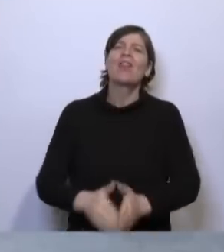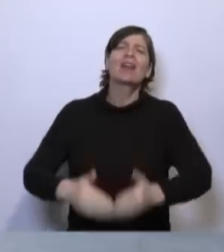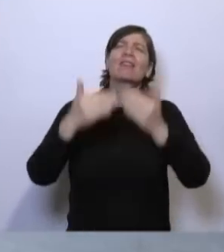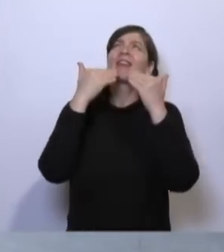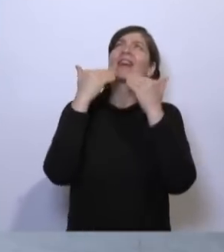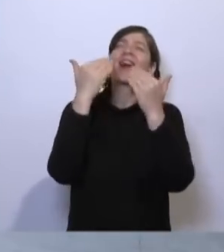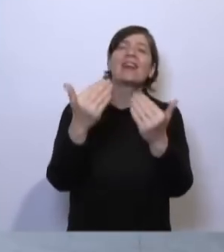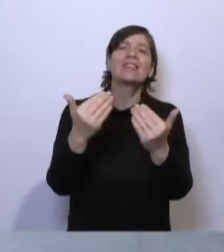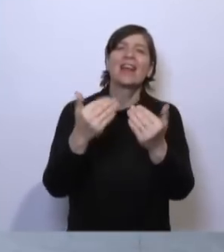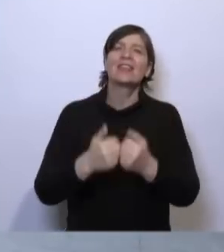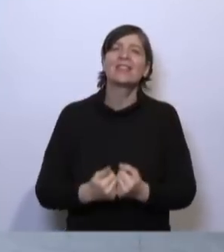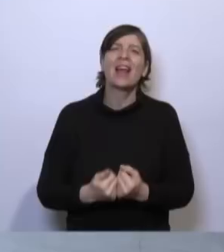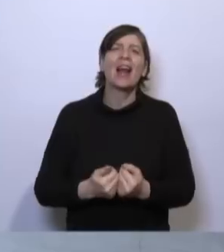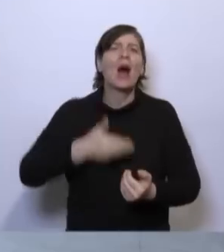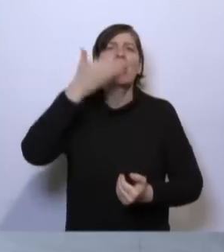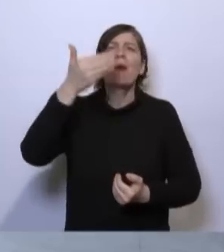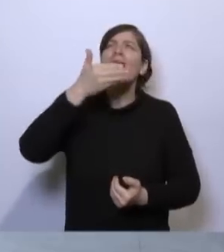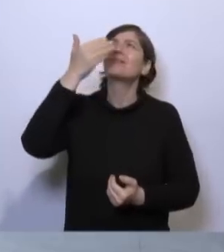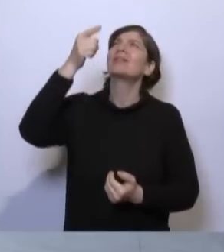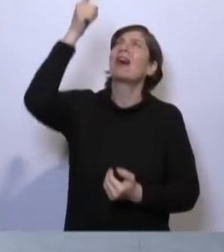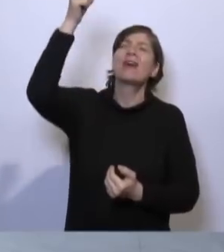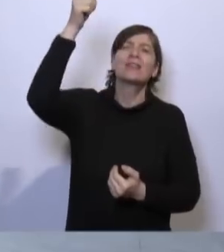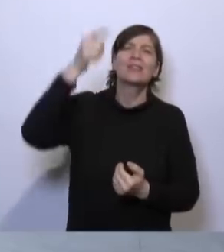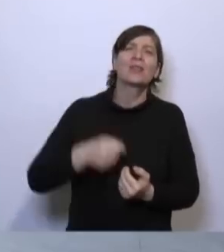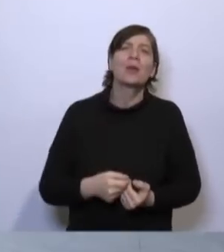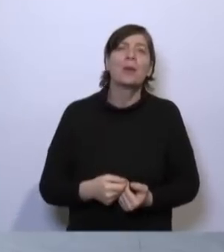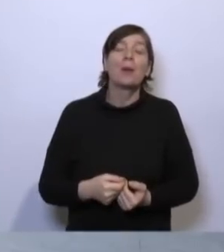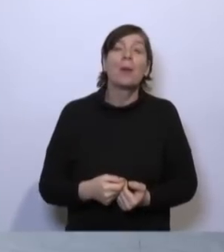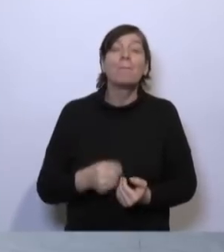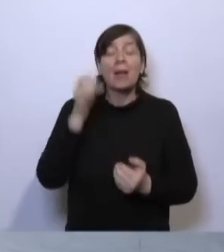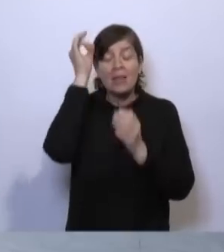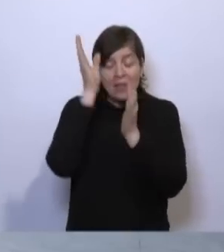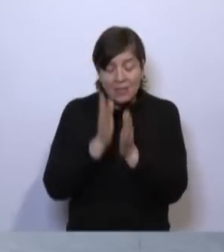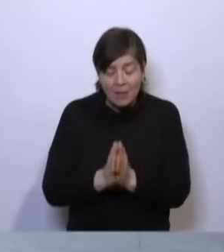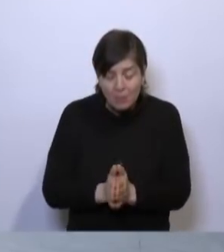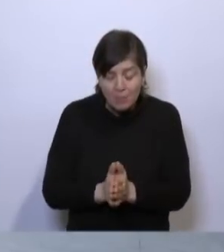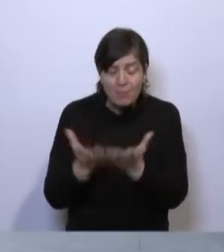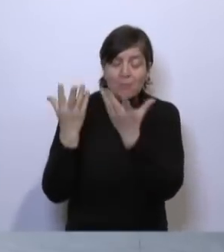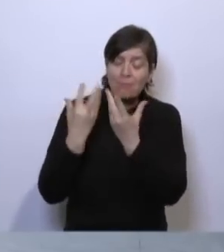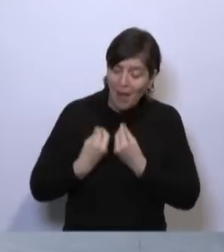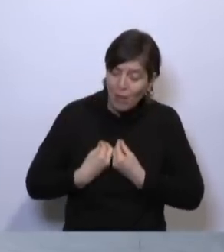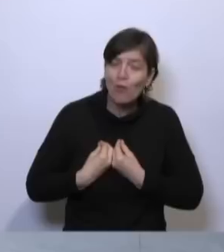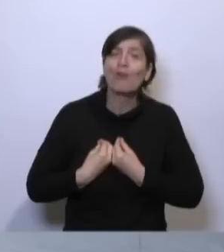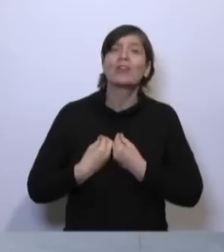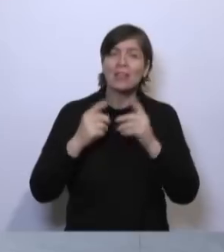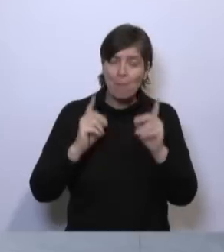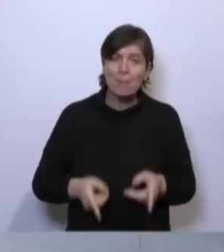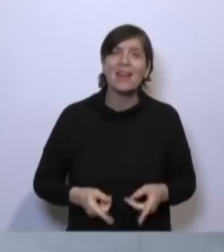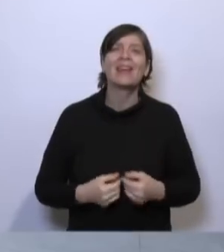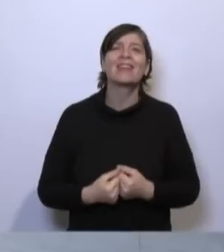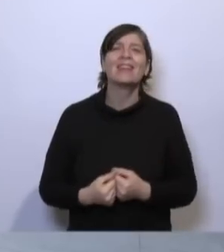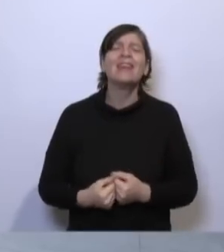oración. Desde la Catedral Metropolitana de Buenos Aires compartimos la Santa Misa, presidida por